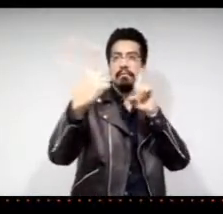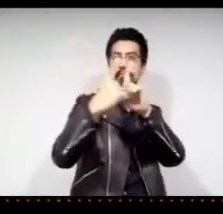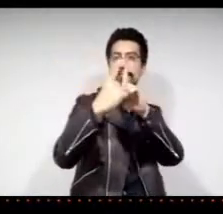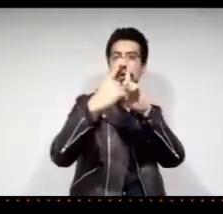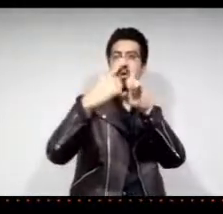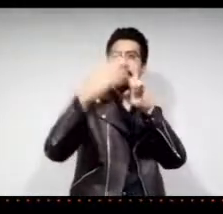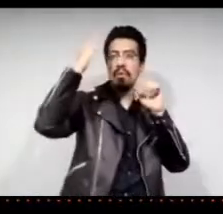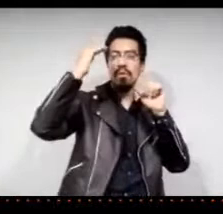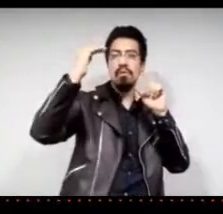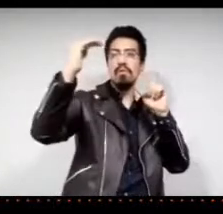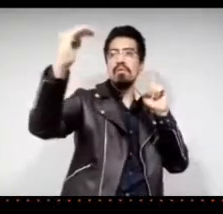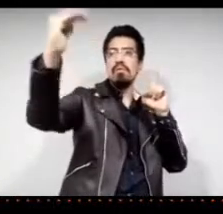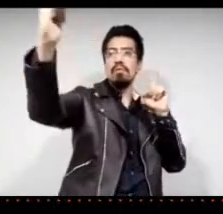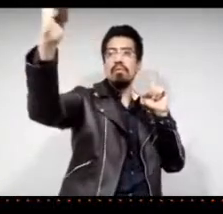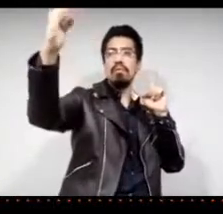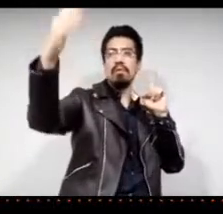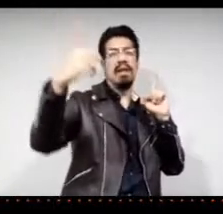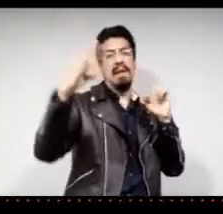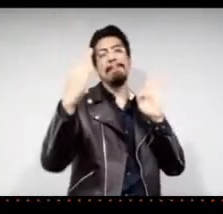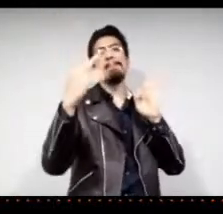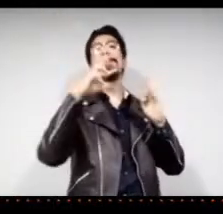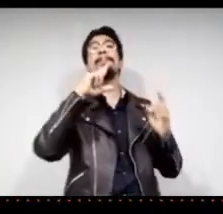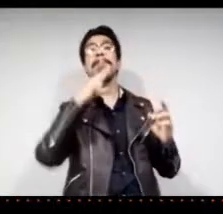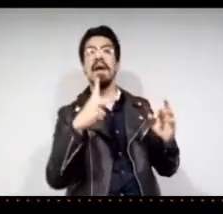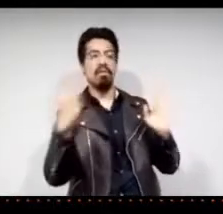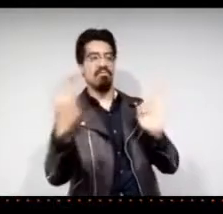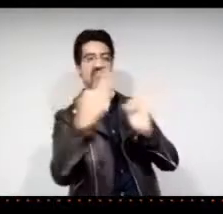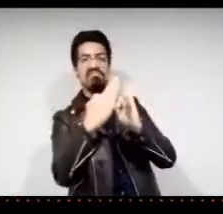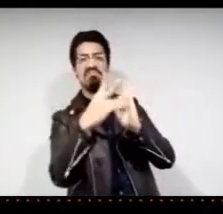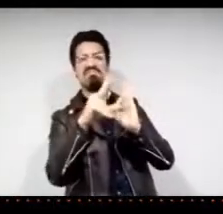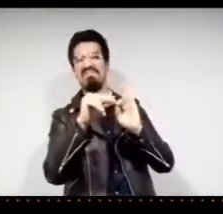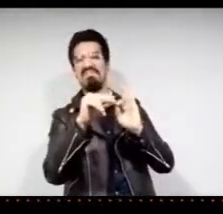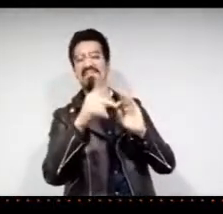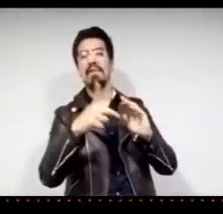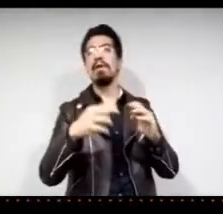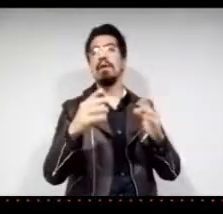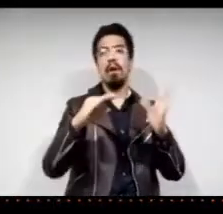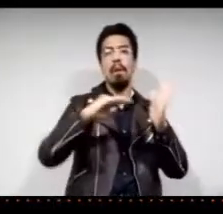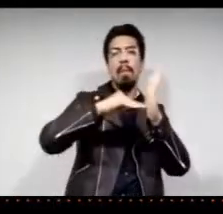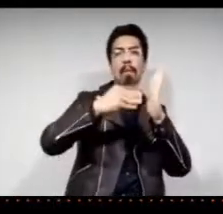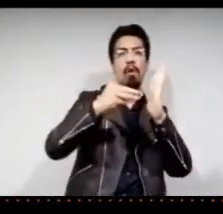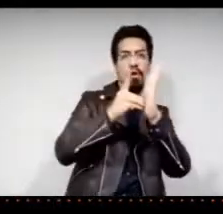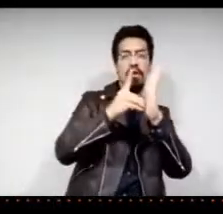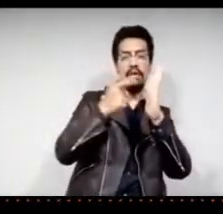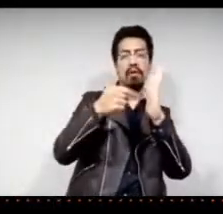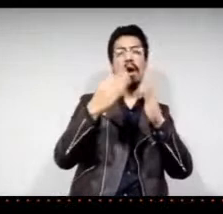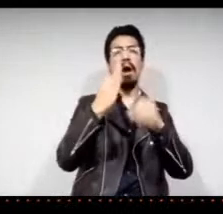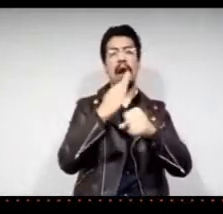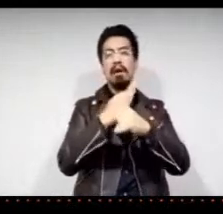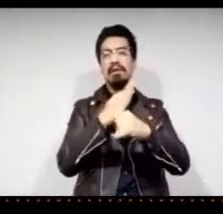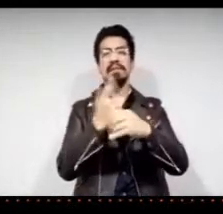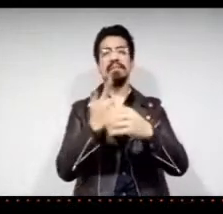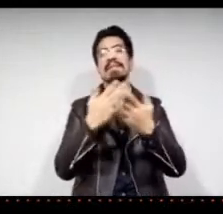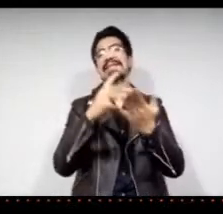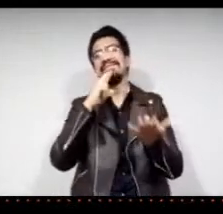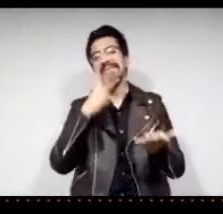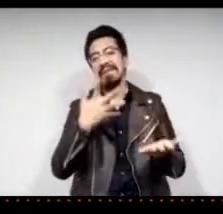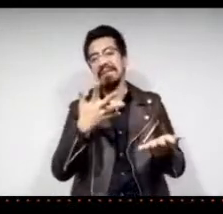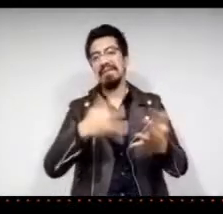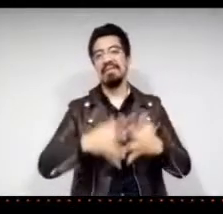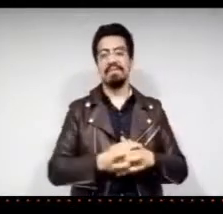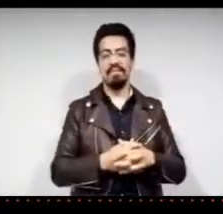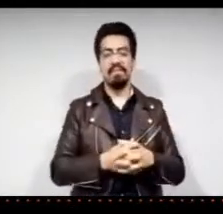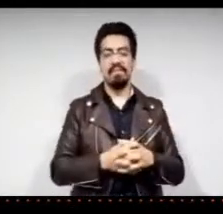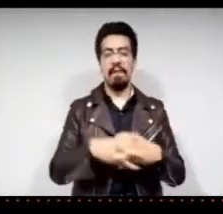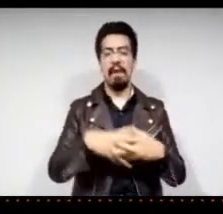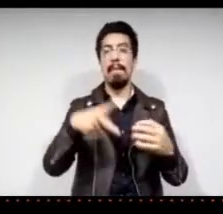física. Entonces, yo creo que vivimos en un mundo en el que cada vez estos límites están más borrados y lo que sí es importante, y